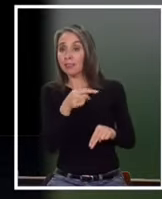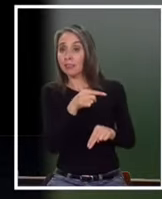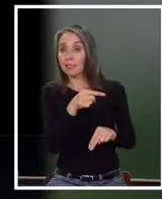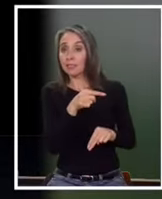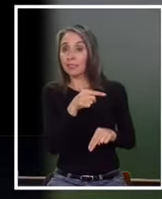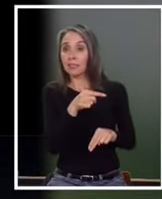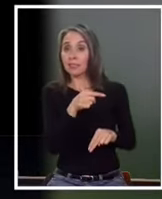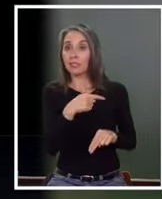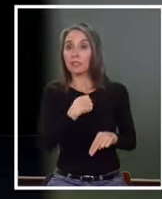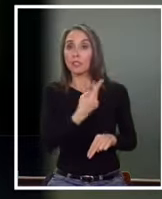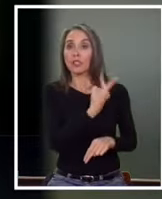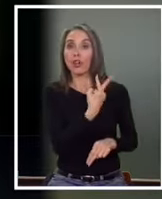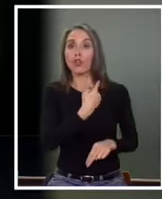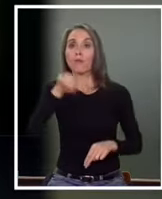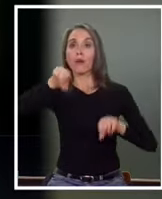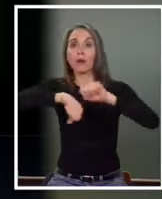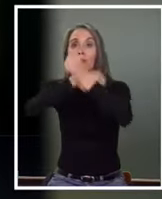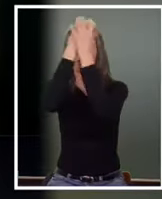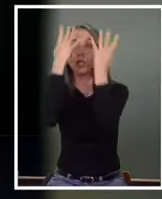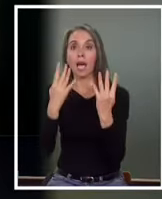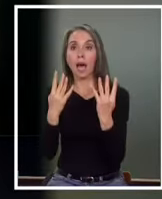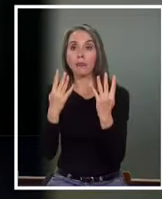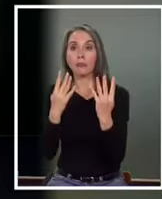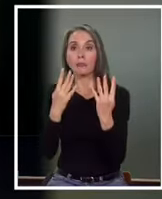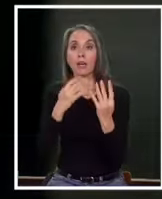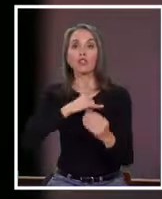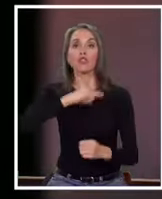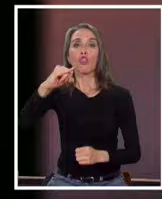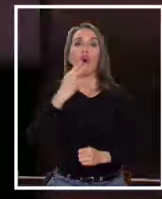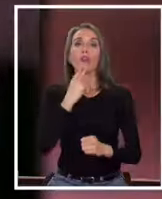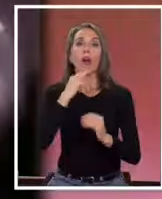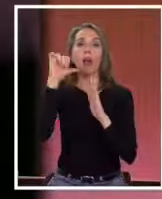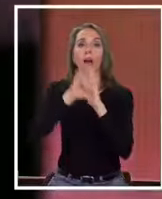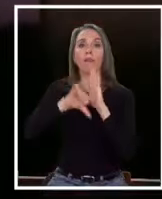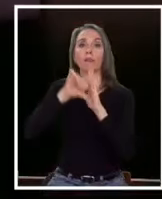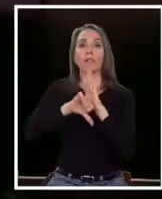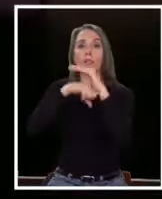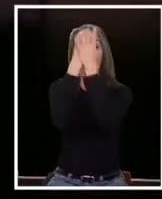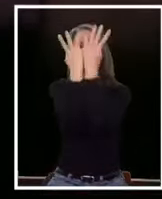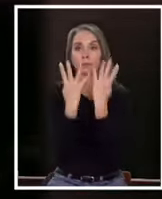I would go to jail for the rest of our lives.